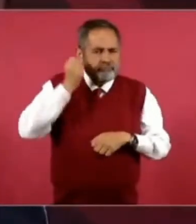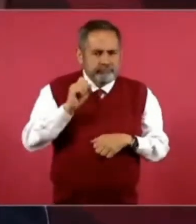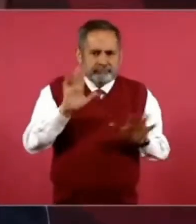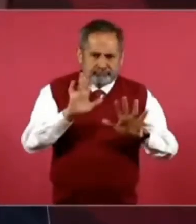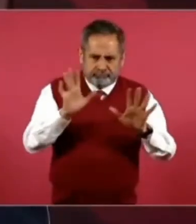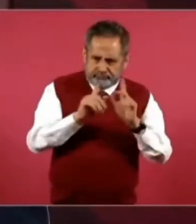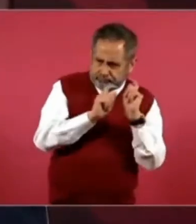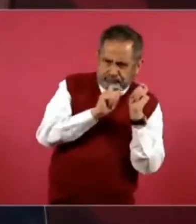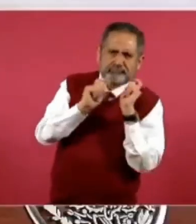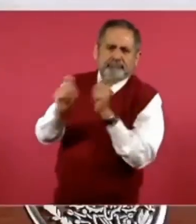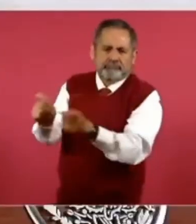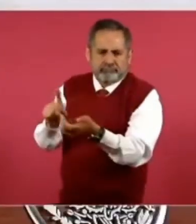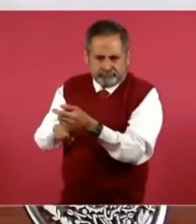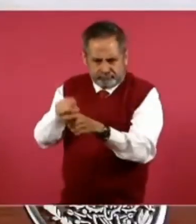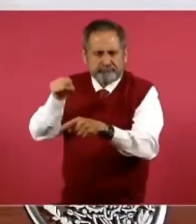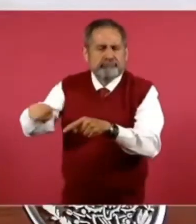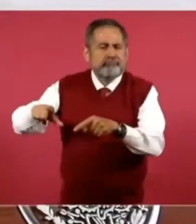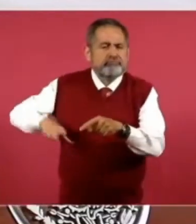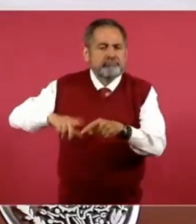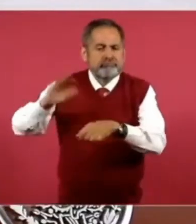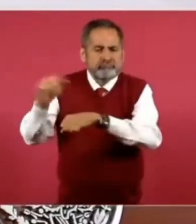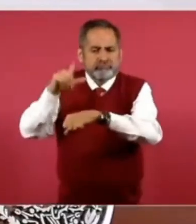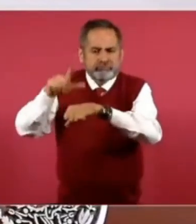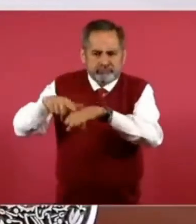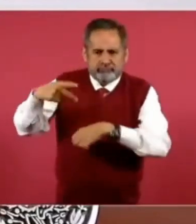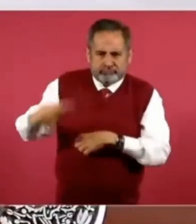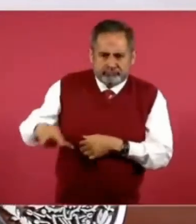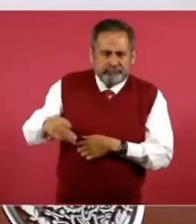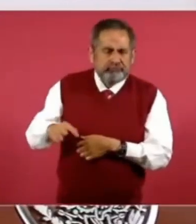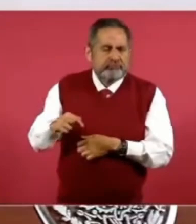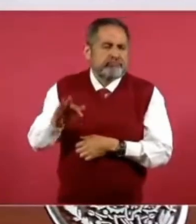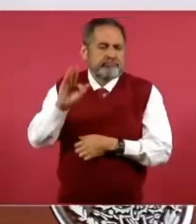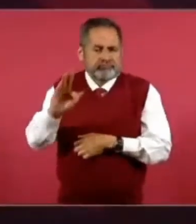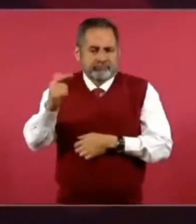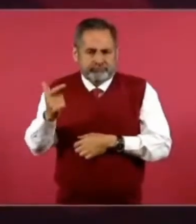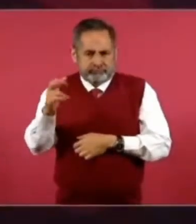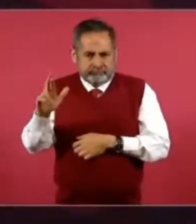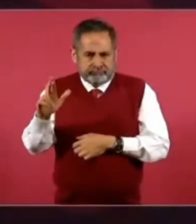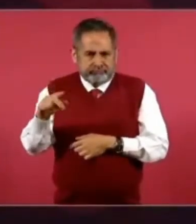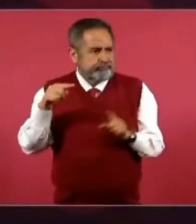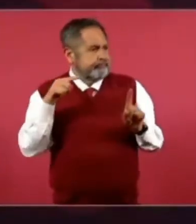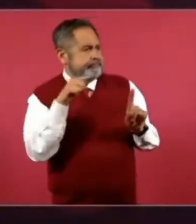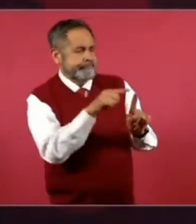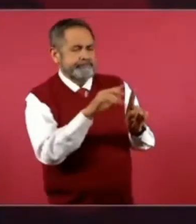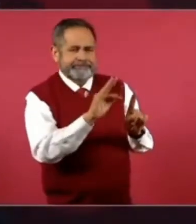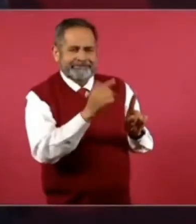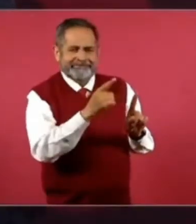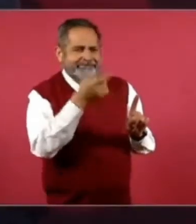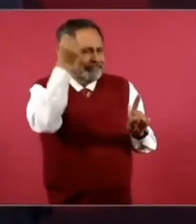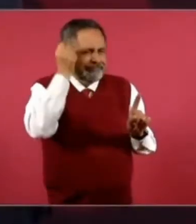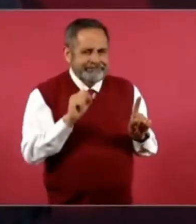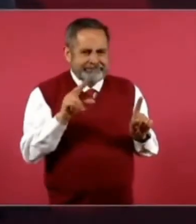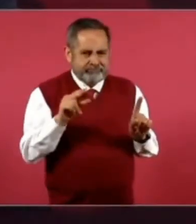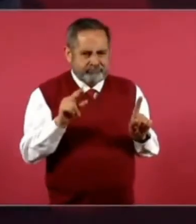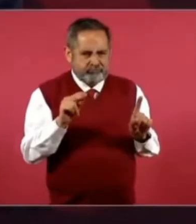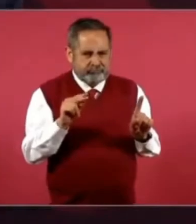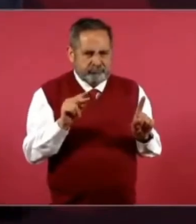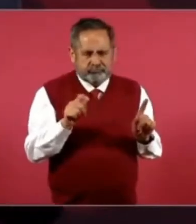la Procuraduría de Sinaloa, sino la Fiscalía General de la República. Y